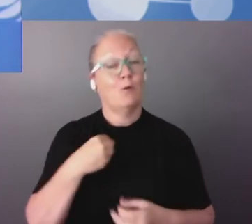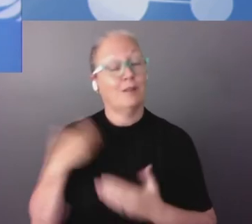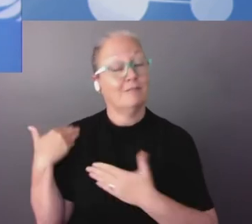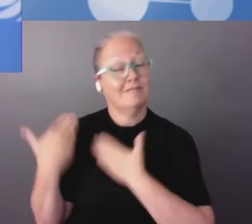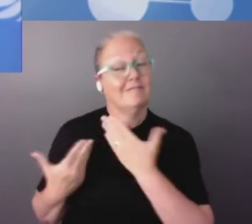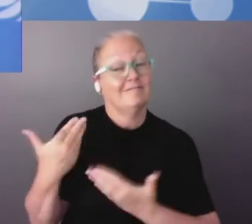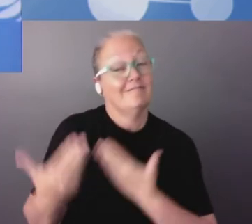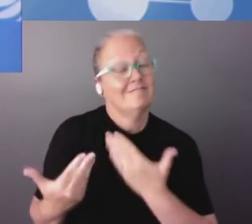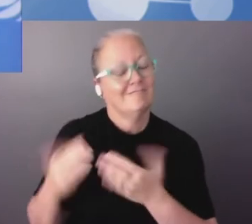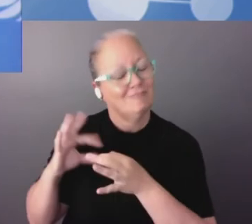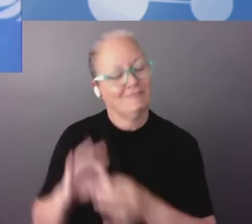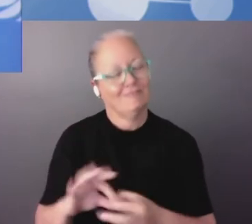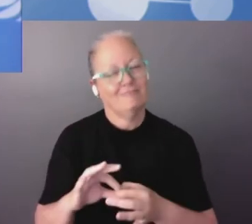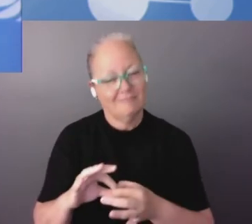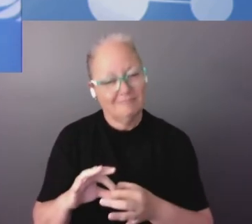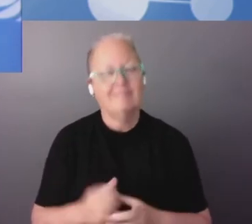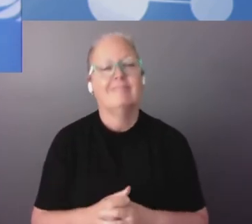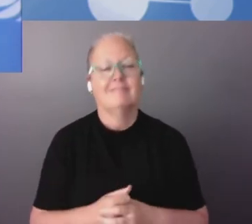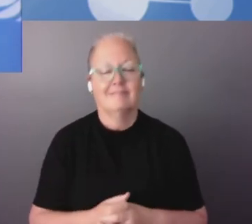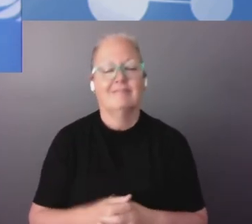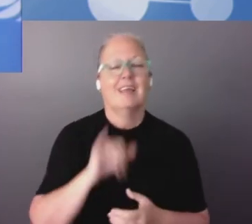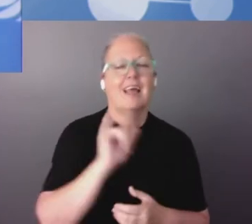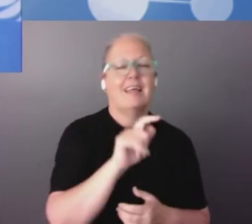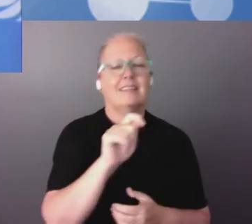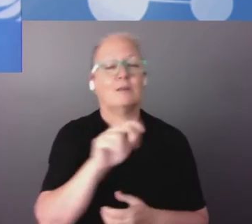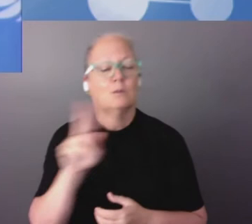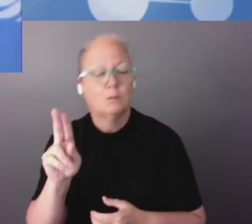pudo unirse a nosotros hoy.